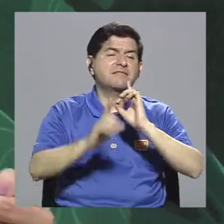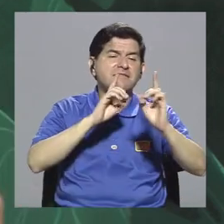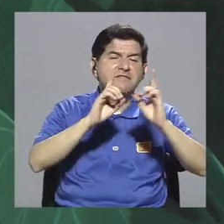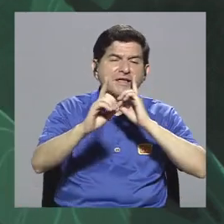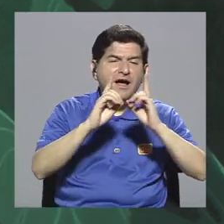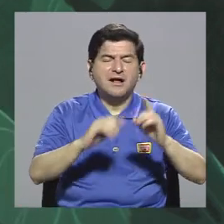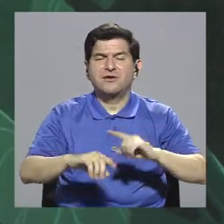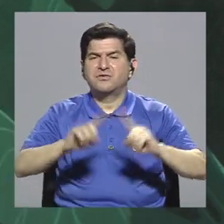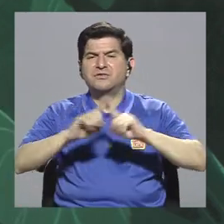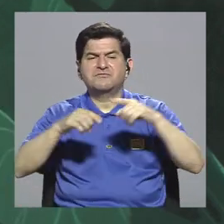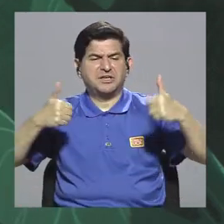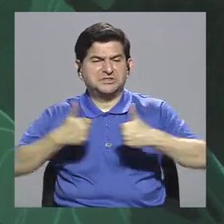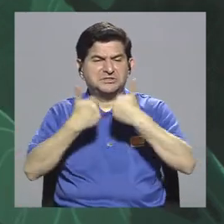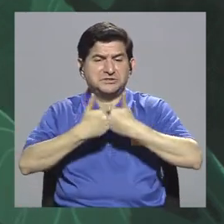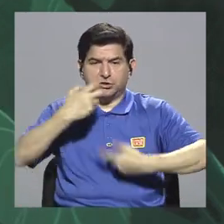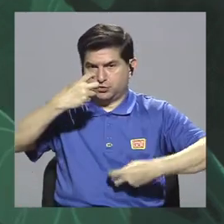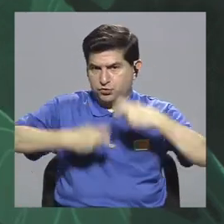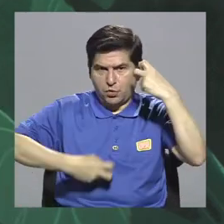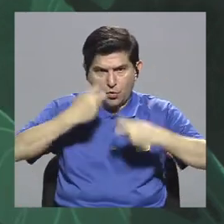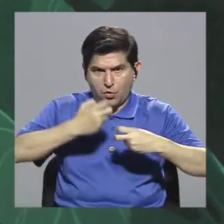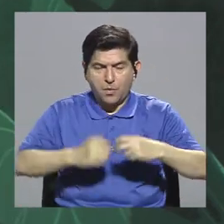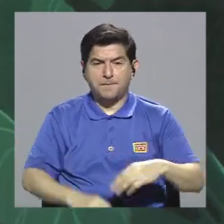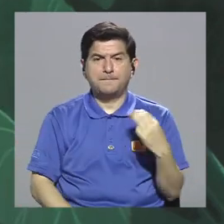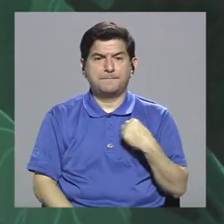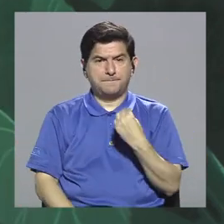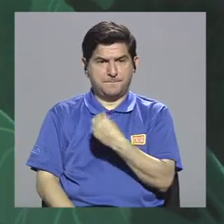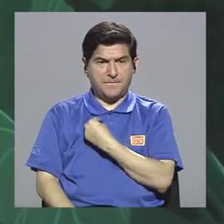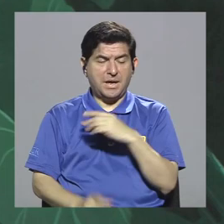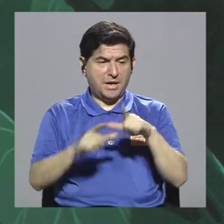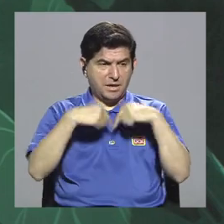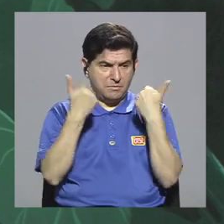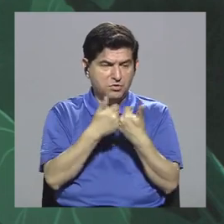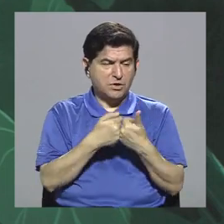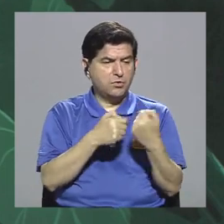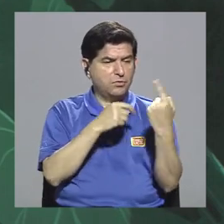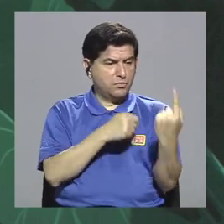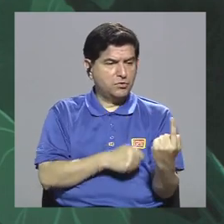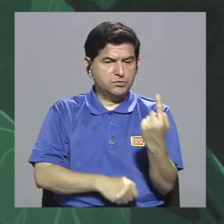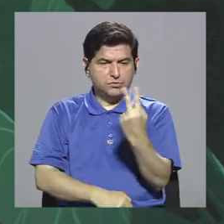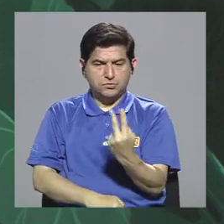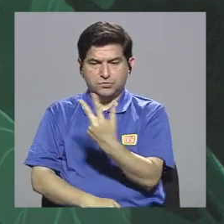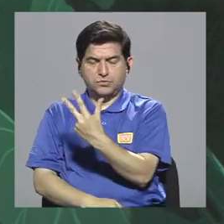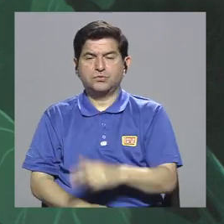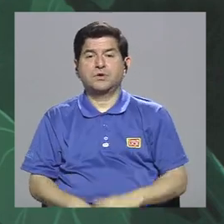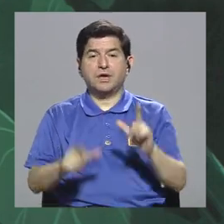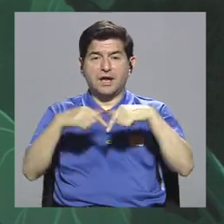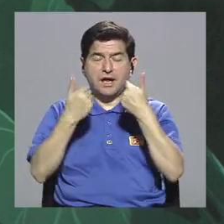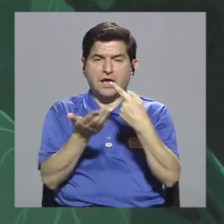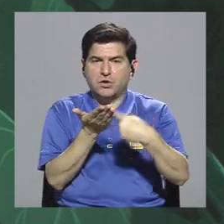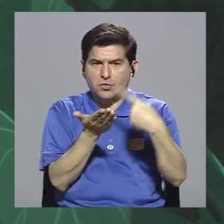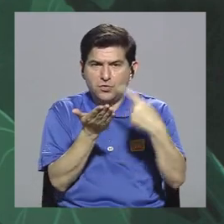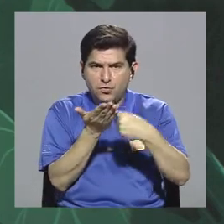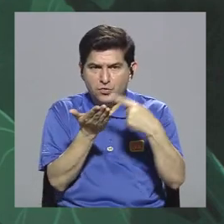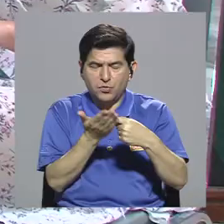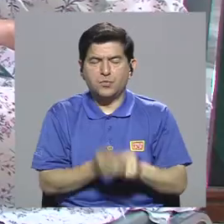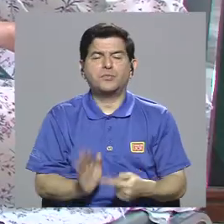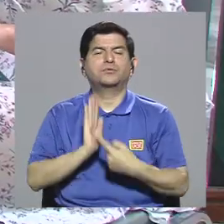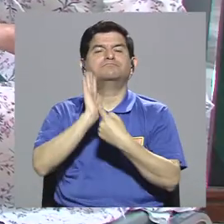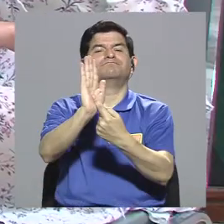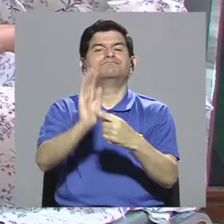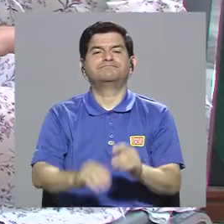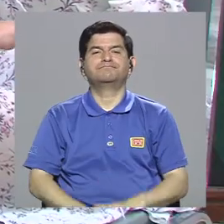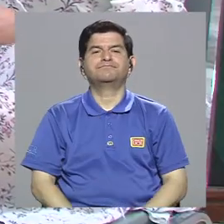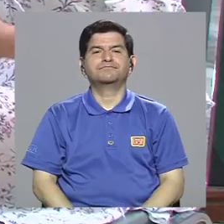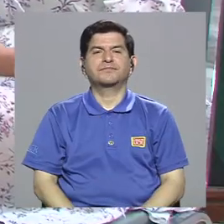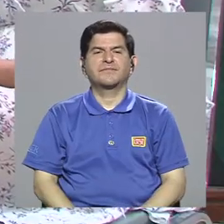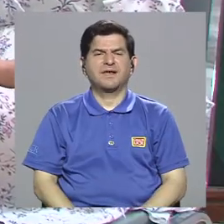esa persona, y retoma mucho del diálogo y de los retos y las dificultades que los miembros de estos grupos manifestaron